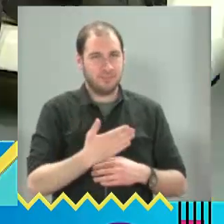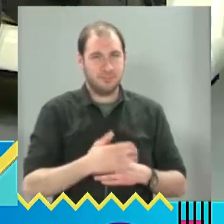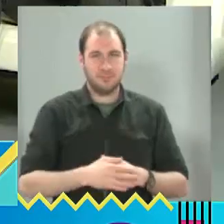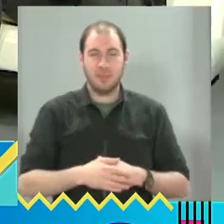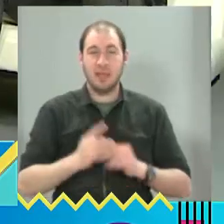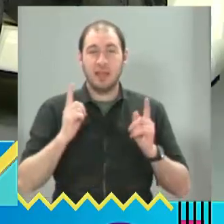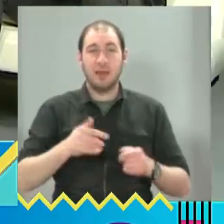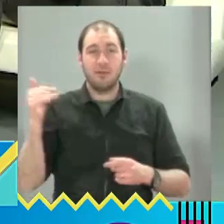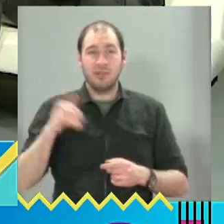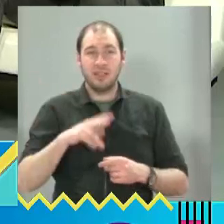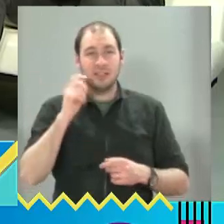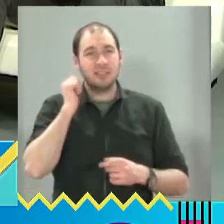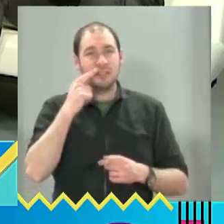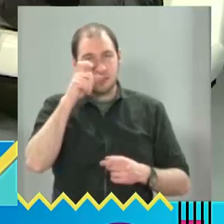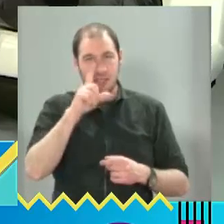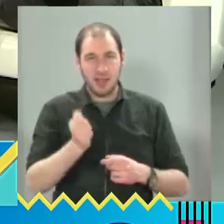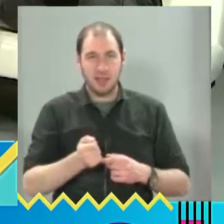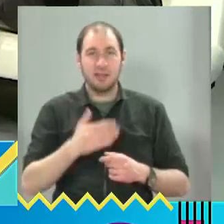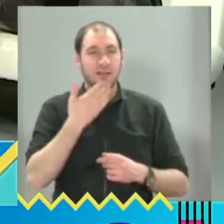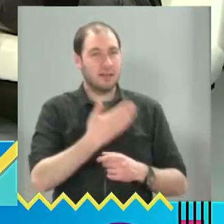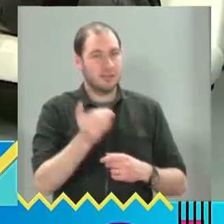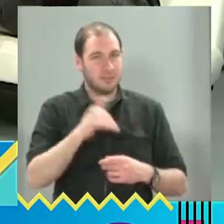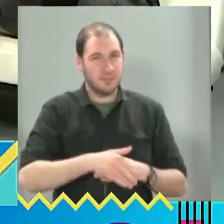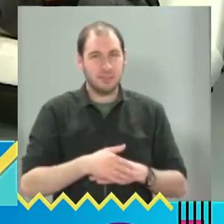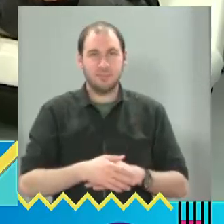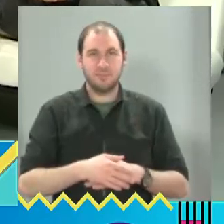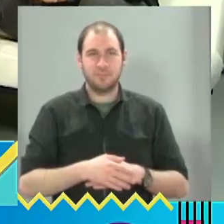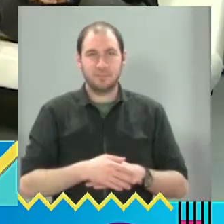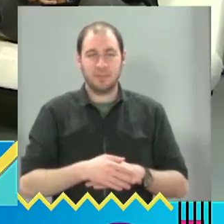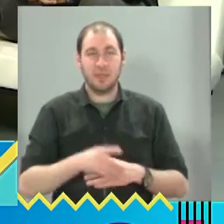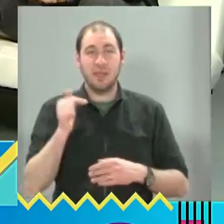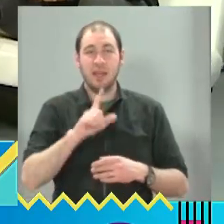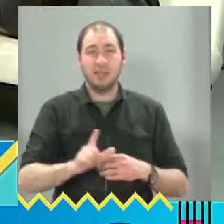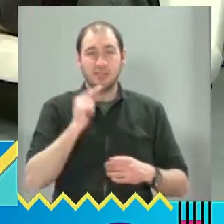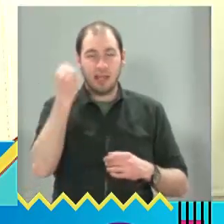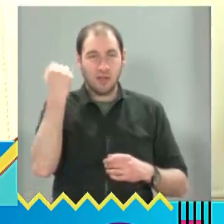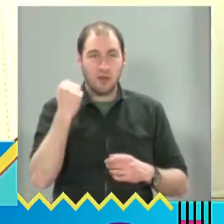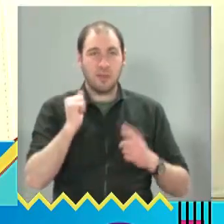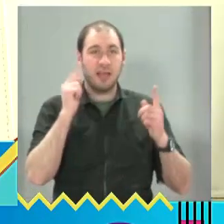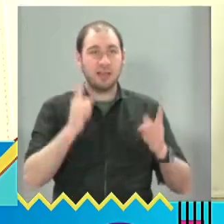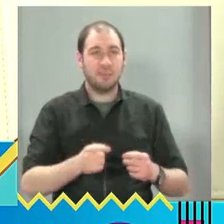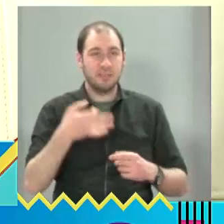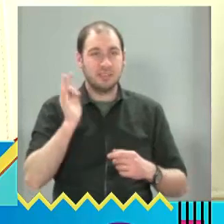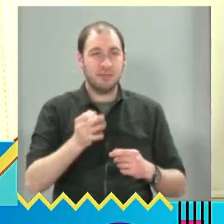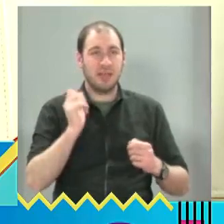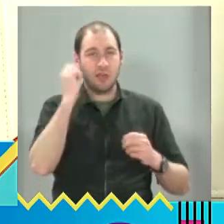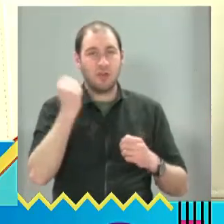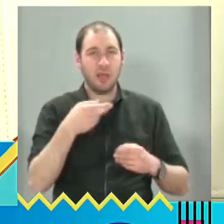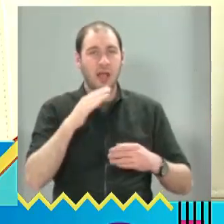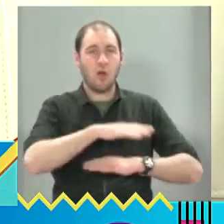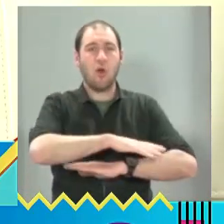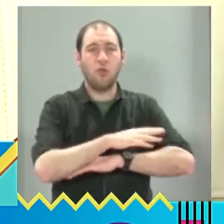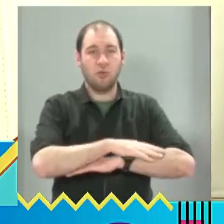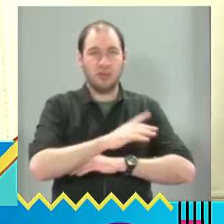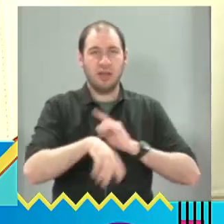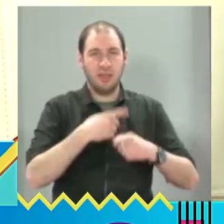ustedes. También están con nosotros Gisela Majul. Muchísimas gracias, Gisela. Licenciada en economía y también especialista en economía del comportamiento.